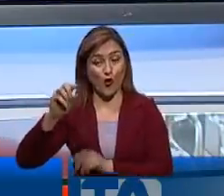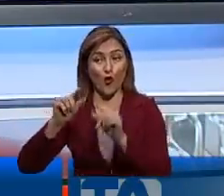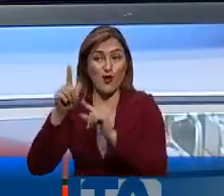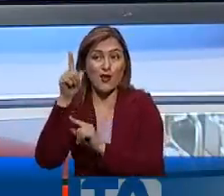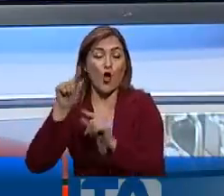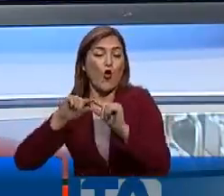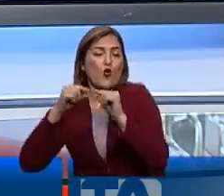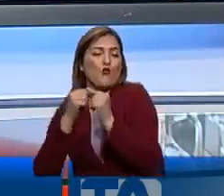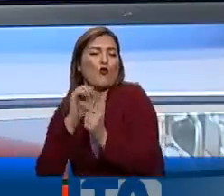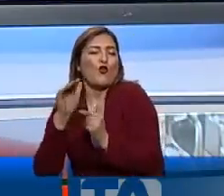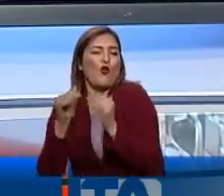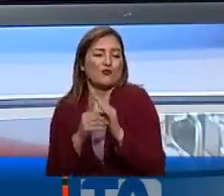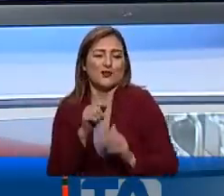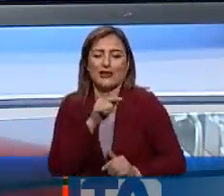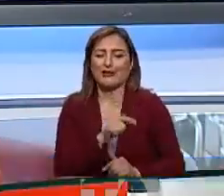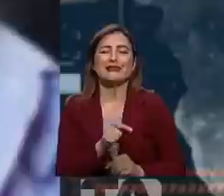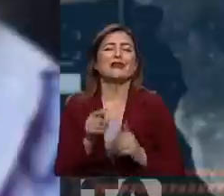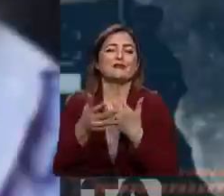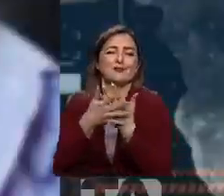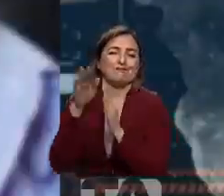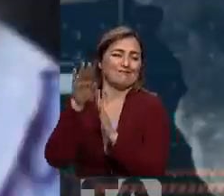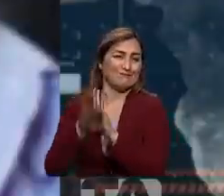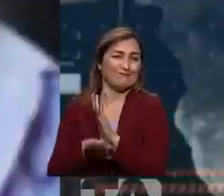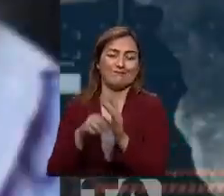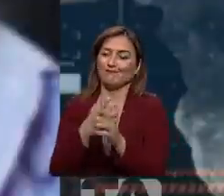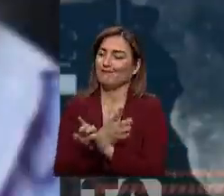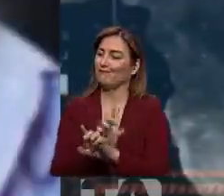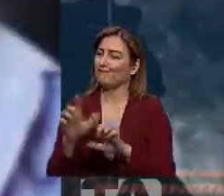de una medida de prelibertad.